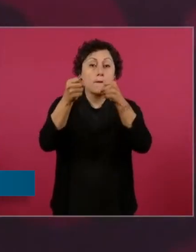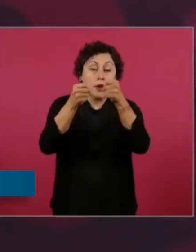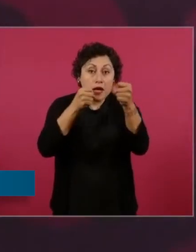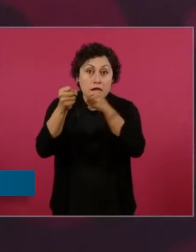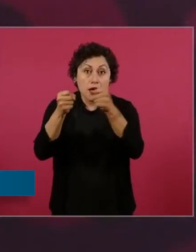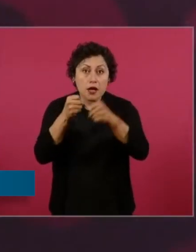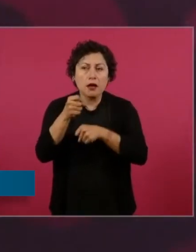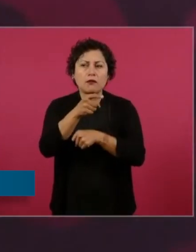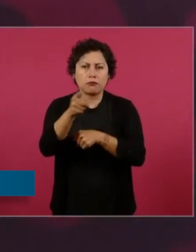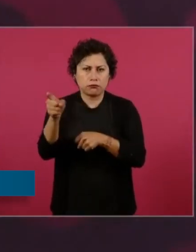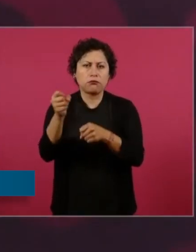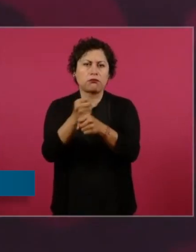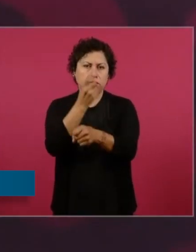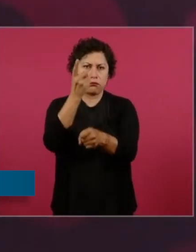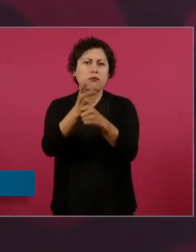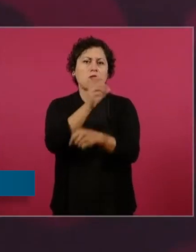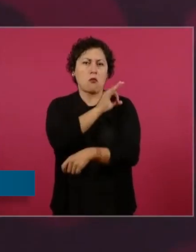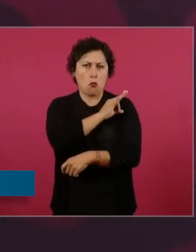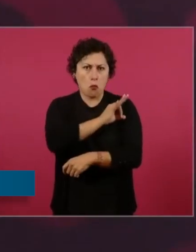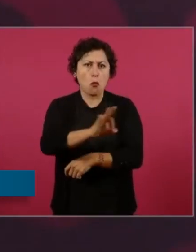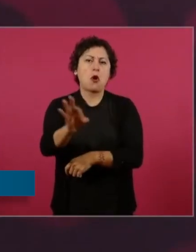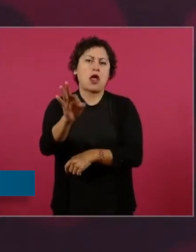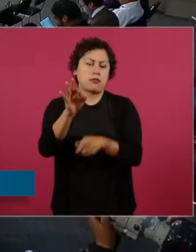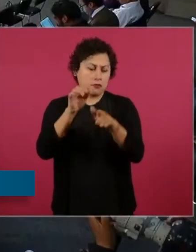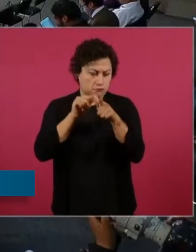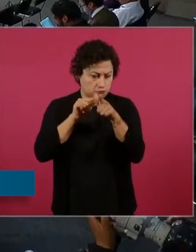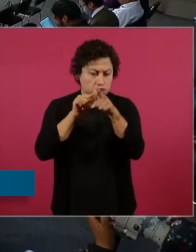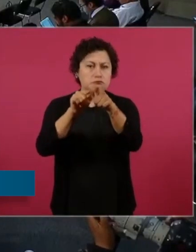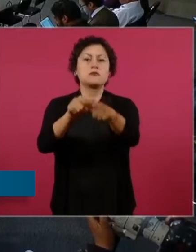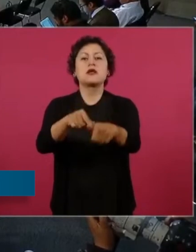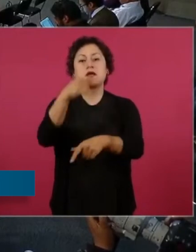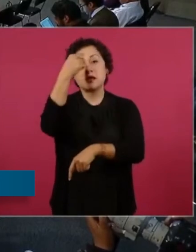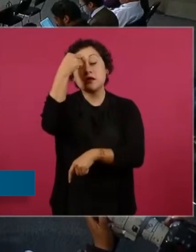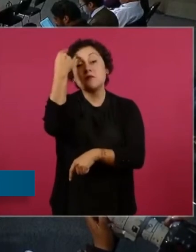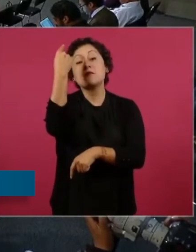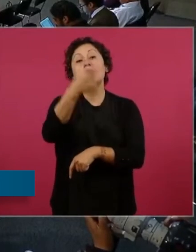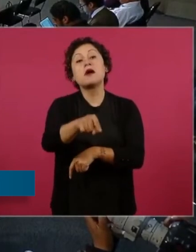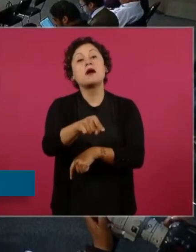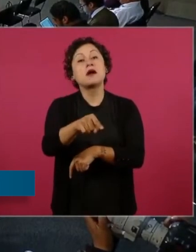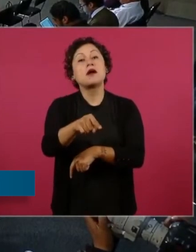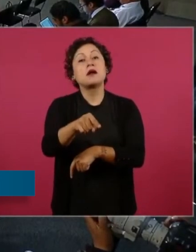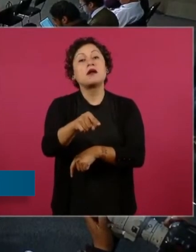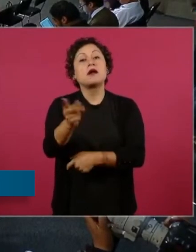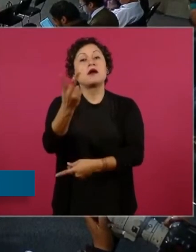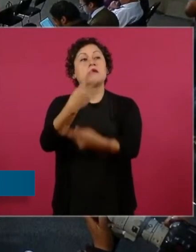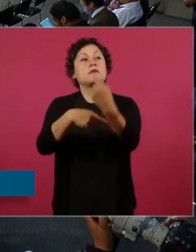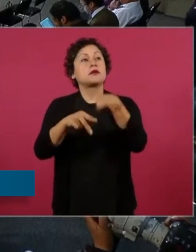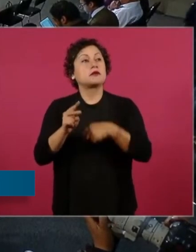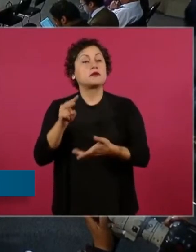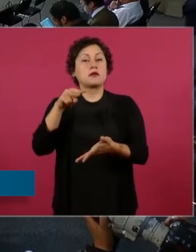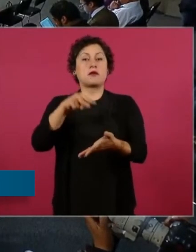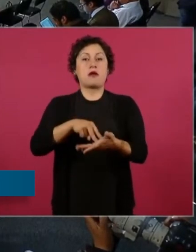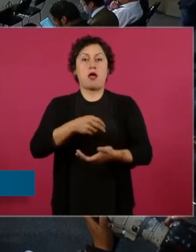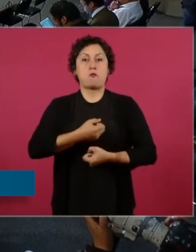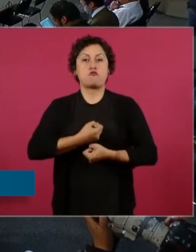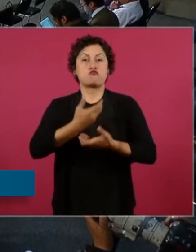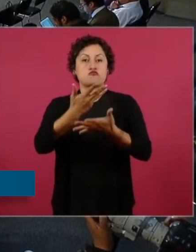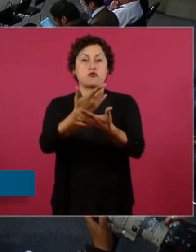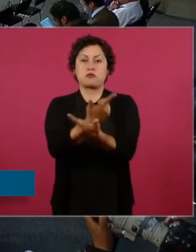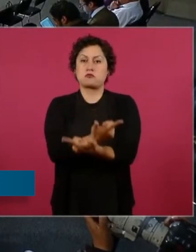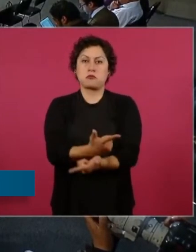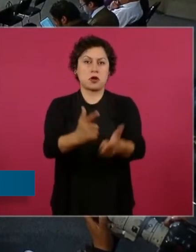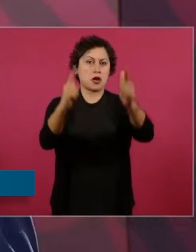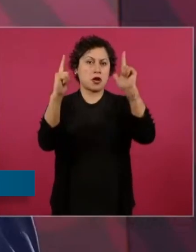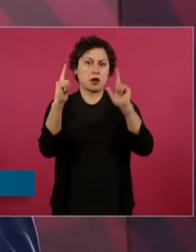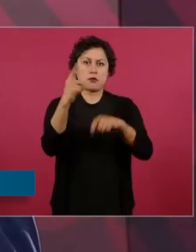ejército la Marina la guardia nacional y la Policía Municipal están coordinados para garantizar la seguridad como medida de precaución